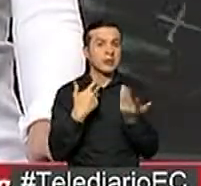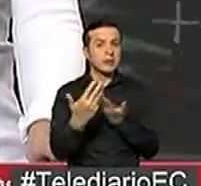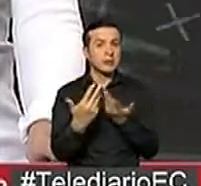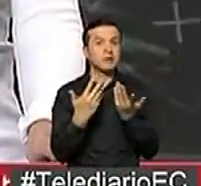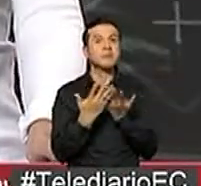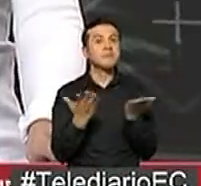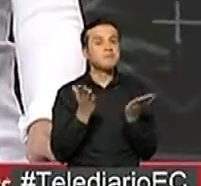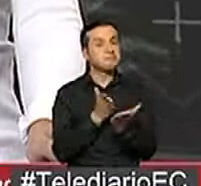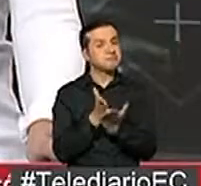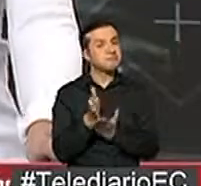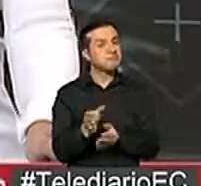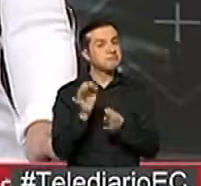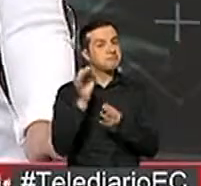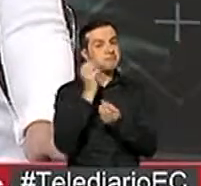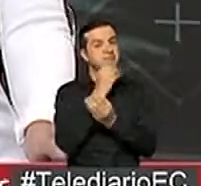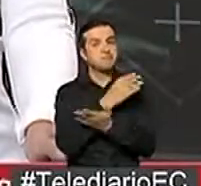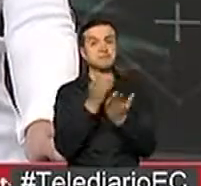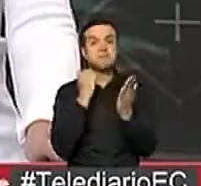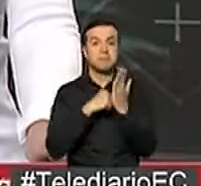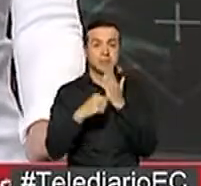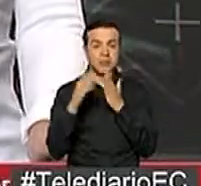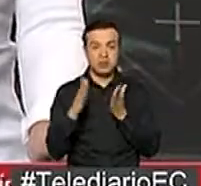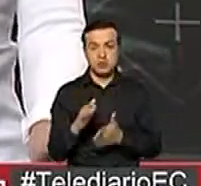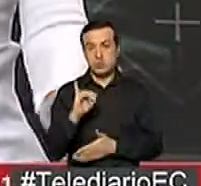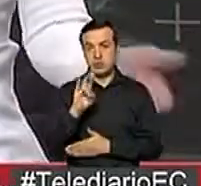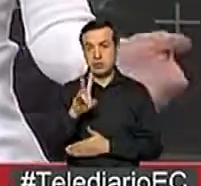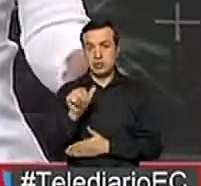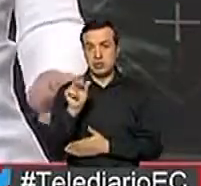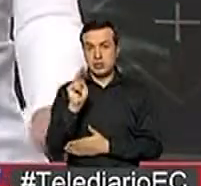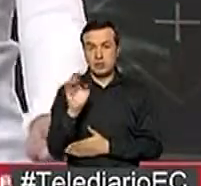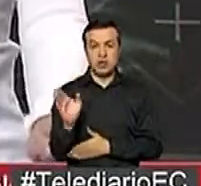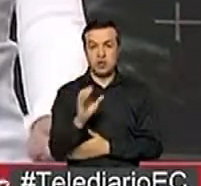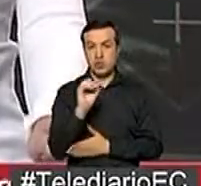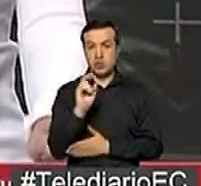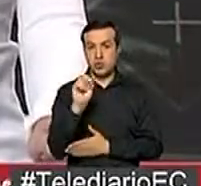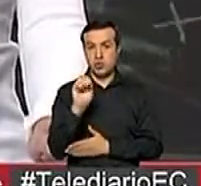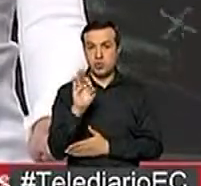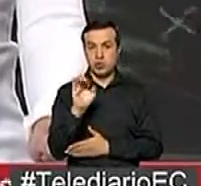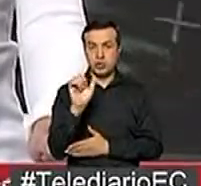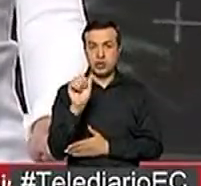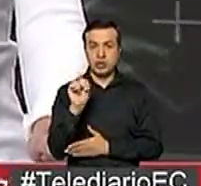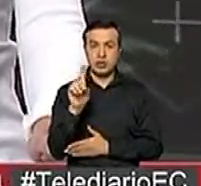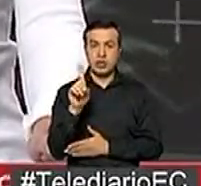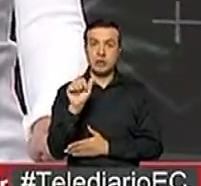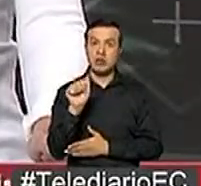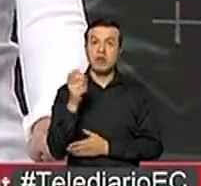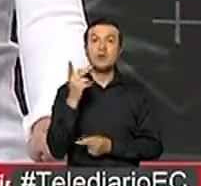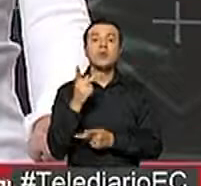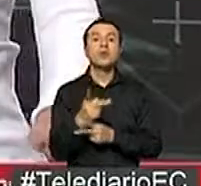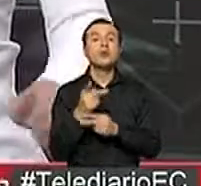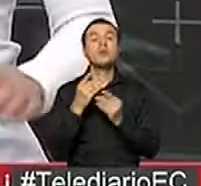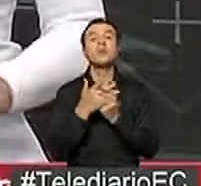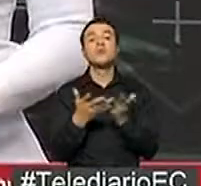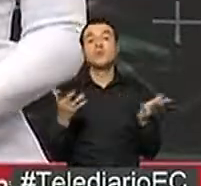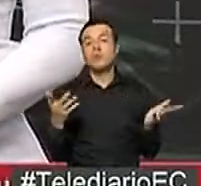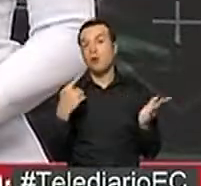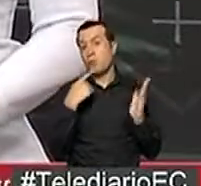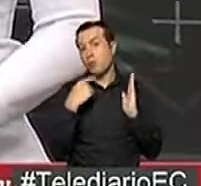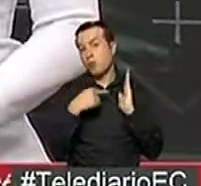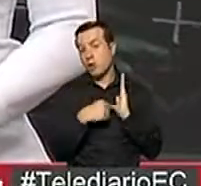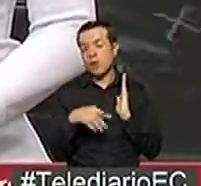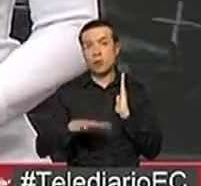van por buen camino, afirmó el ministro Iván Ontaneda, garantizando también el cuidado a sectores sensibles, como es el caso de